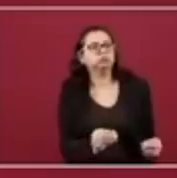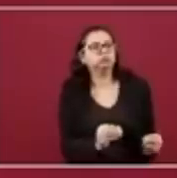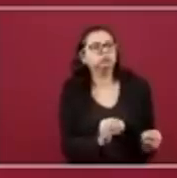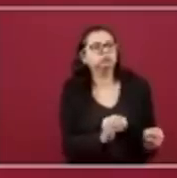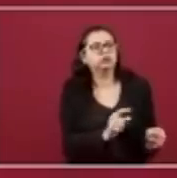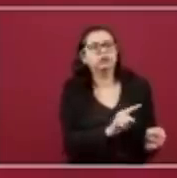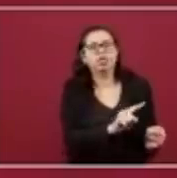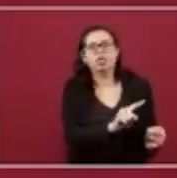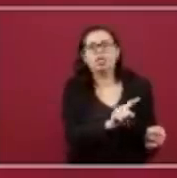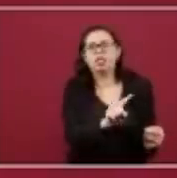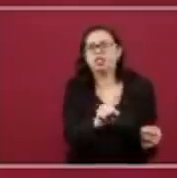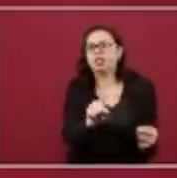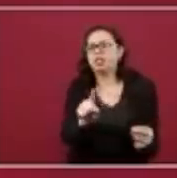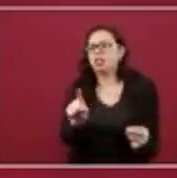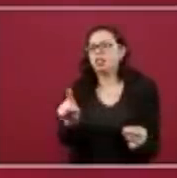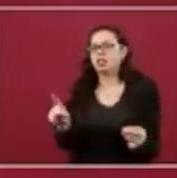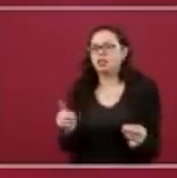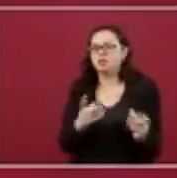que